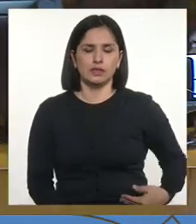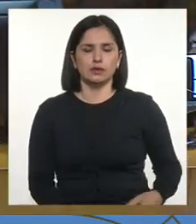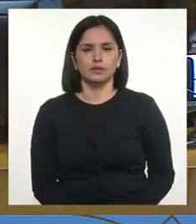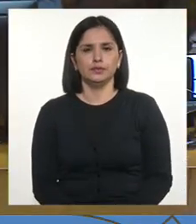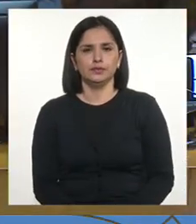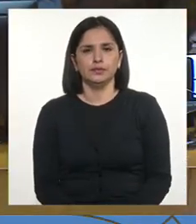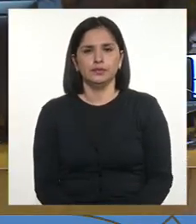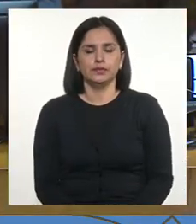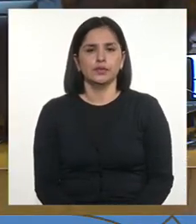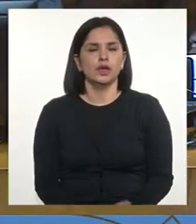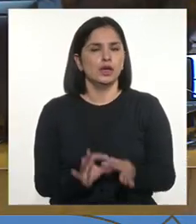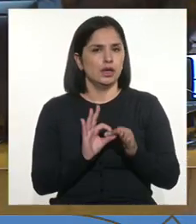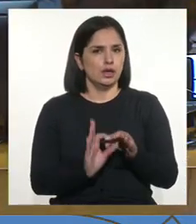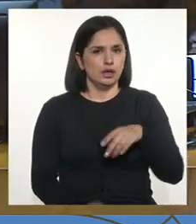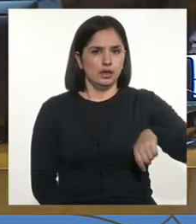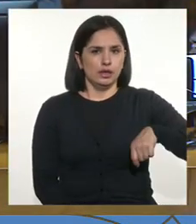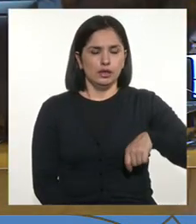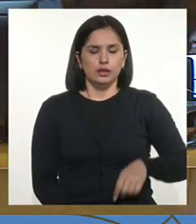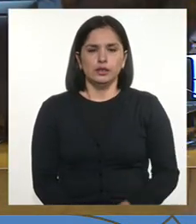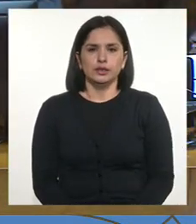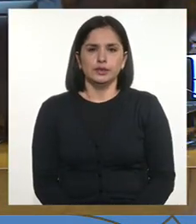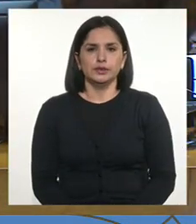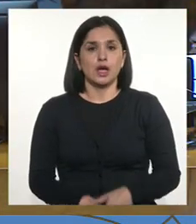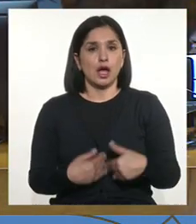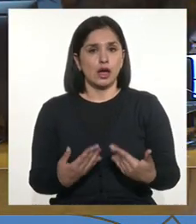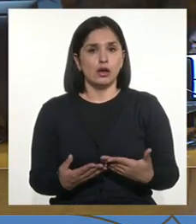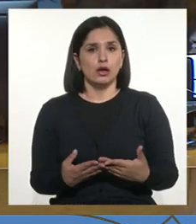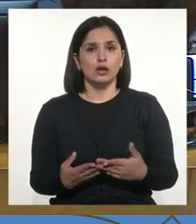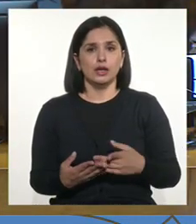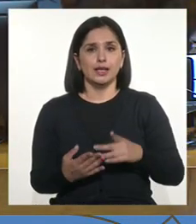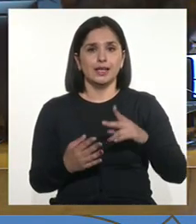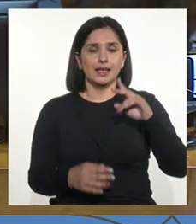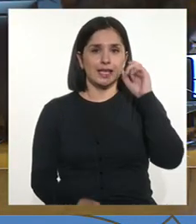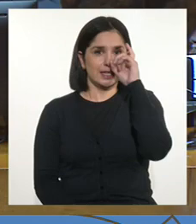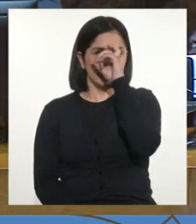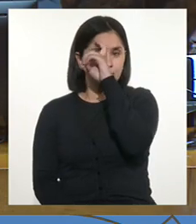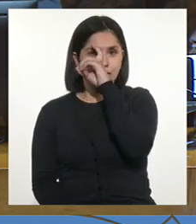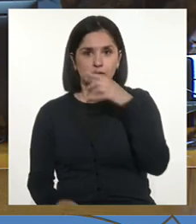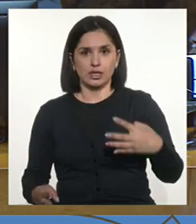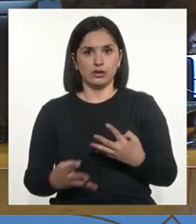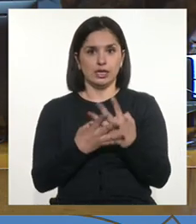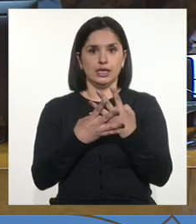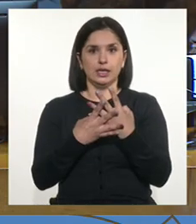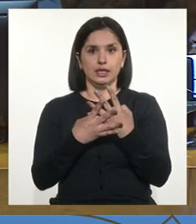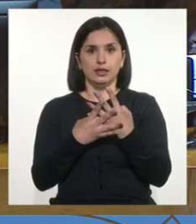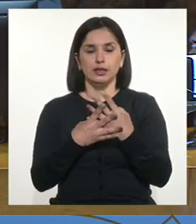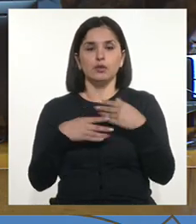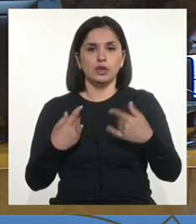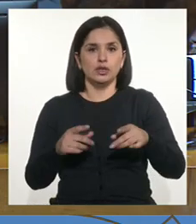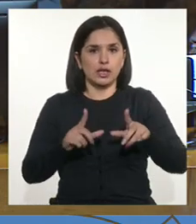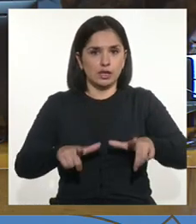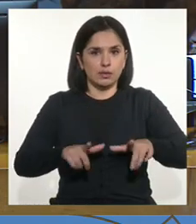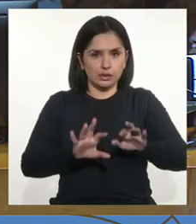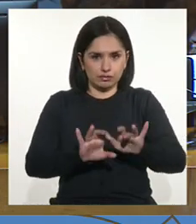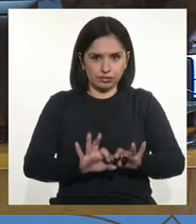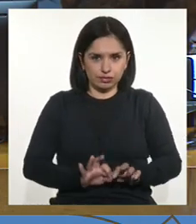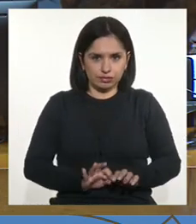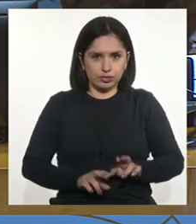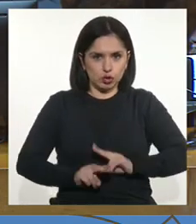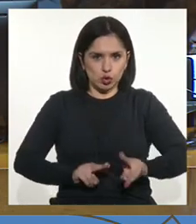gracias senadora ena von baer hemos tenido una dificultad con la red que ustedes se han dado cuenta pero ya nuestro departamento informática lo está